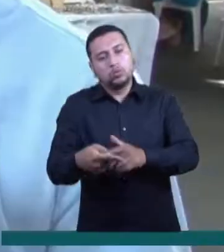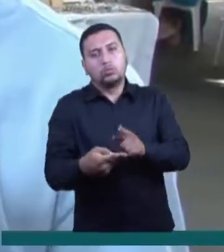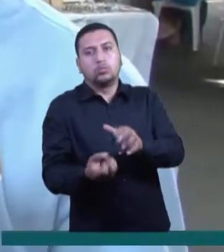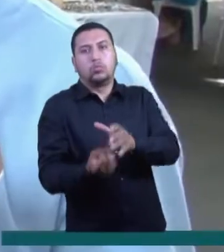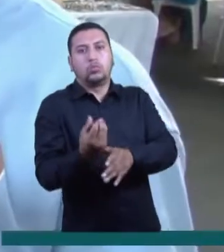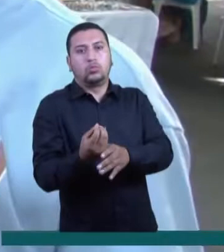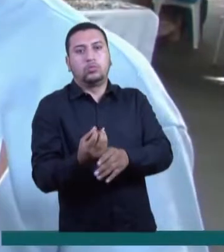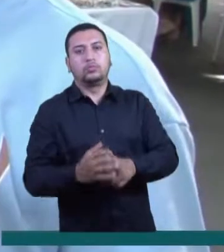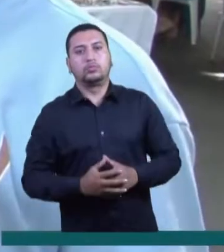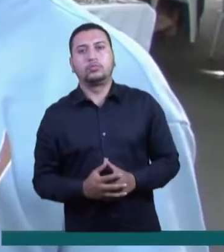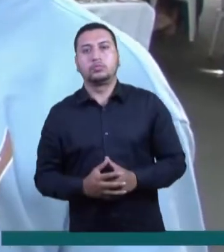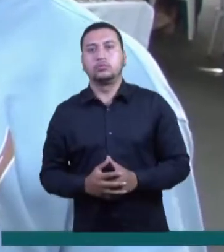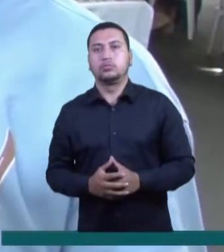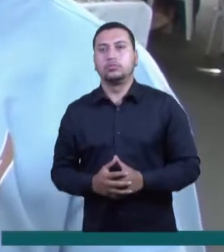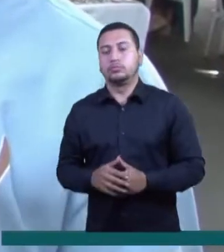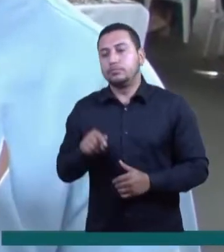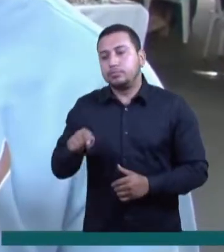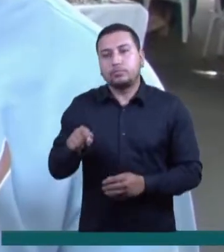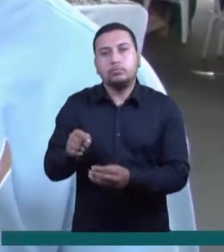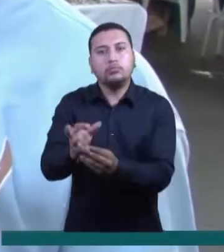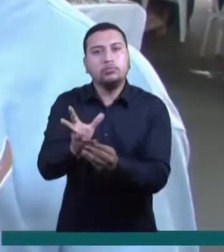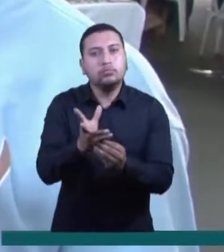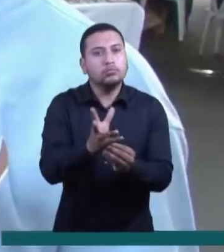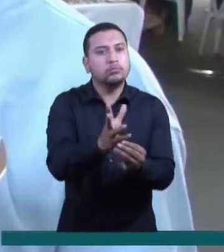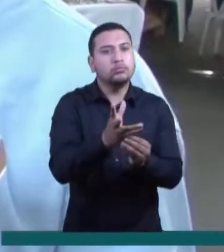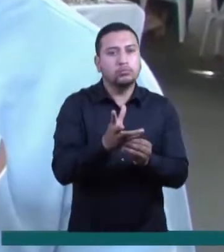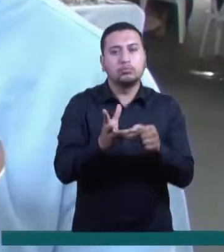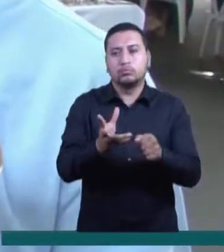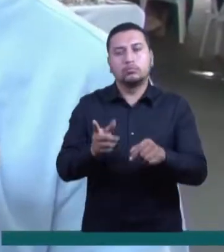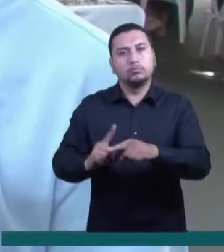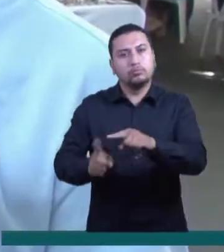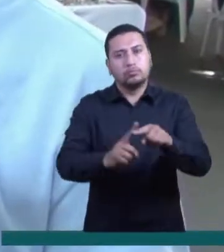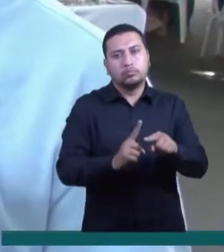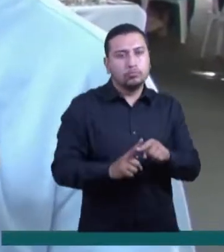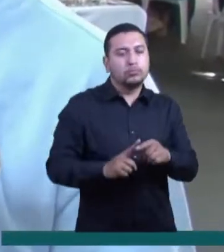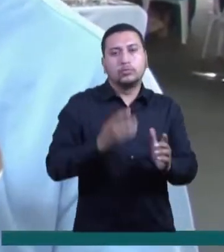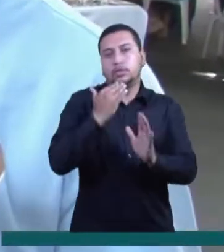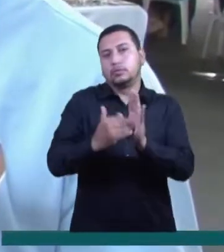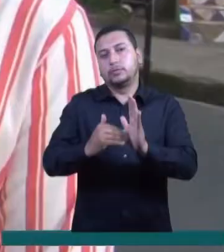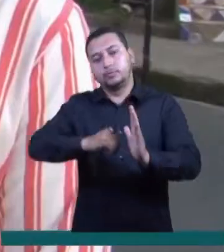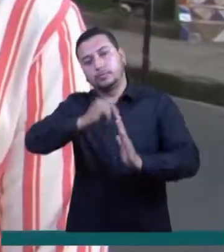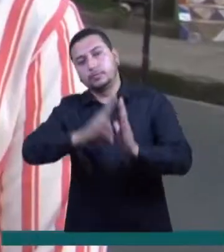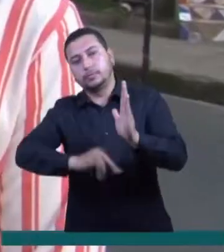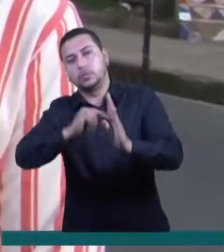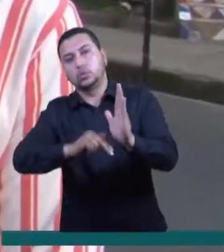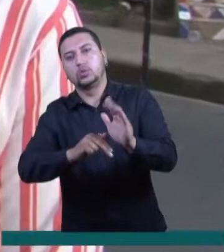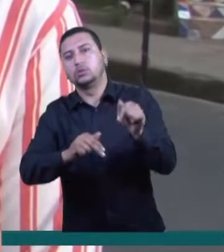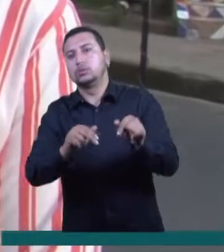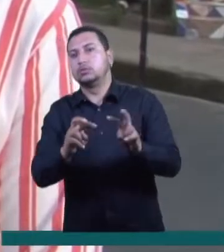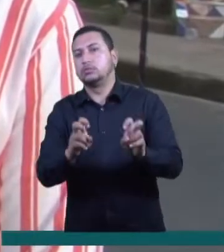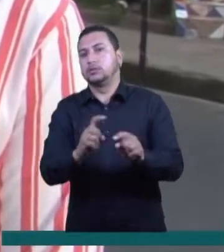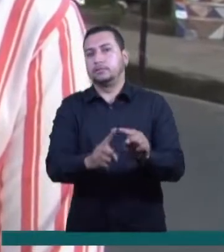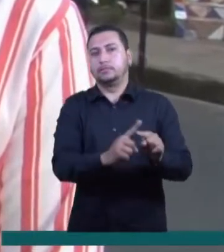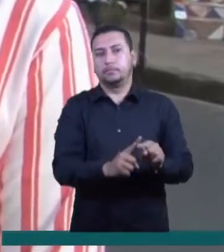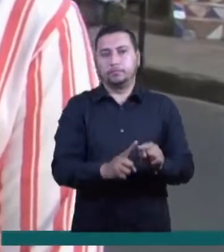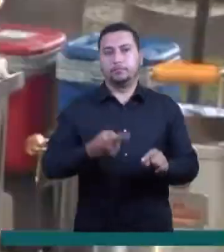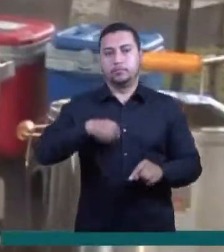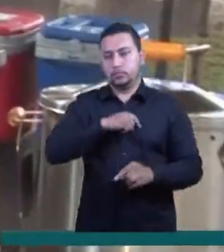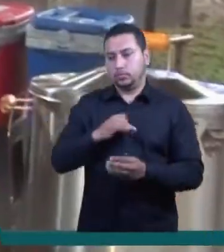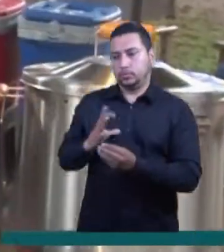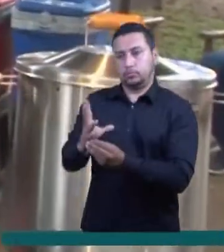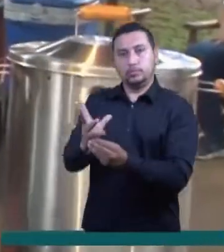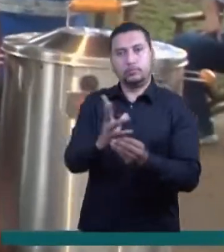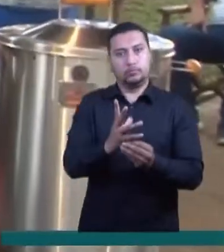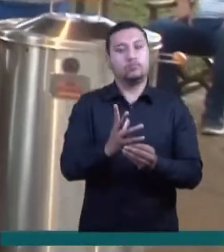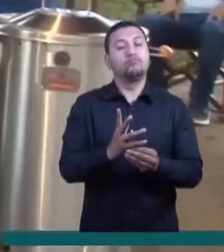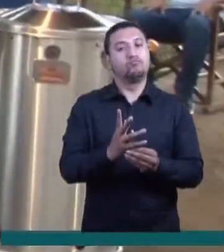Amazonia. Me dedico a pintar artesanías utilitarias y decorativas en madera con pinturas acrílicas. Somos artesanas en Mostacilla.